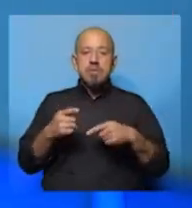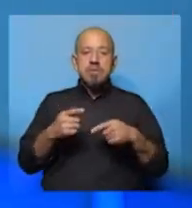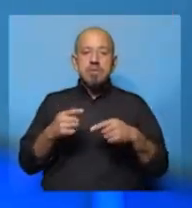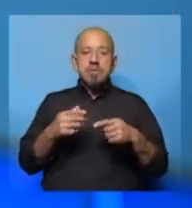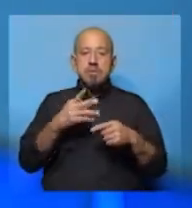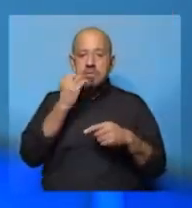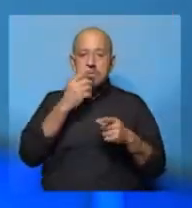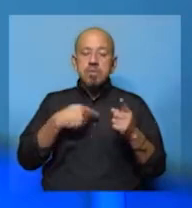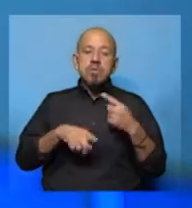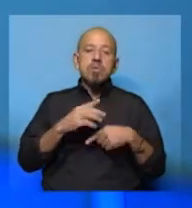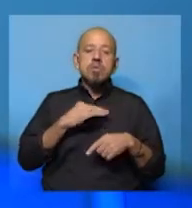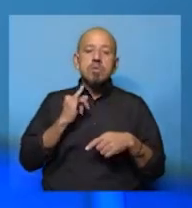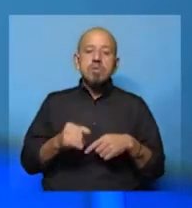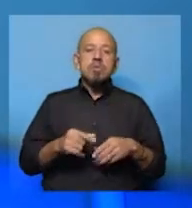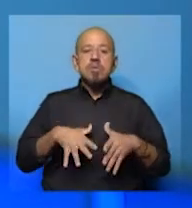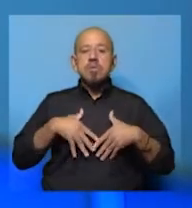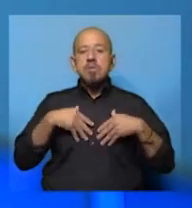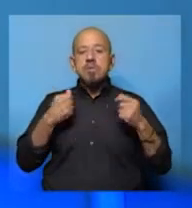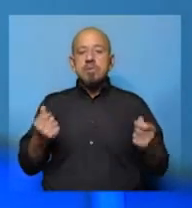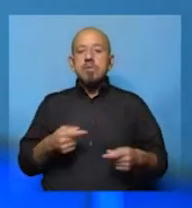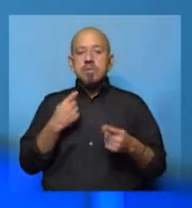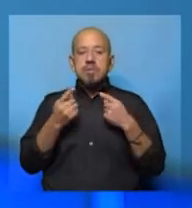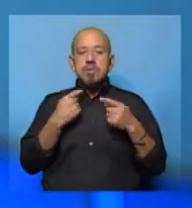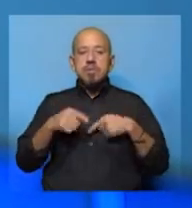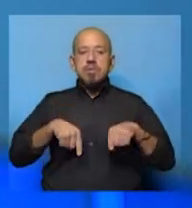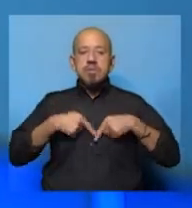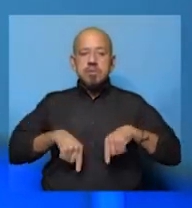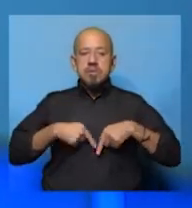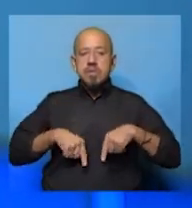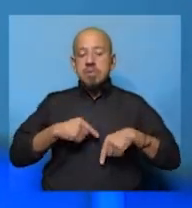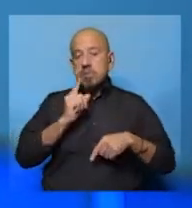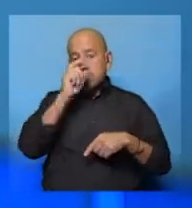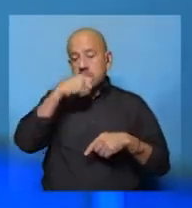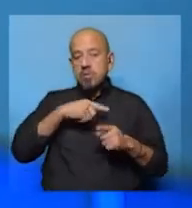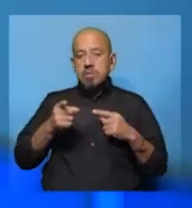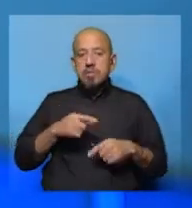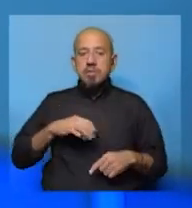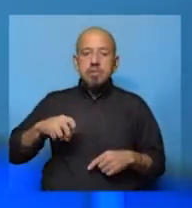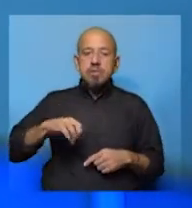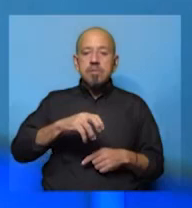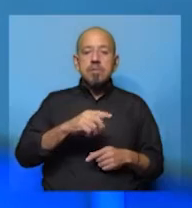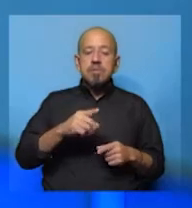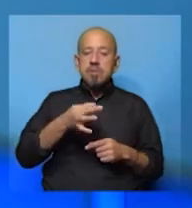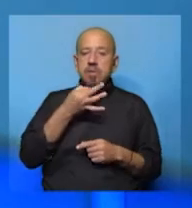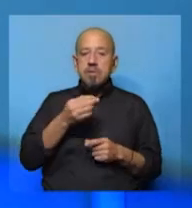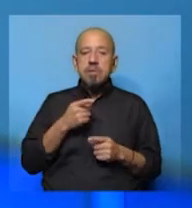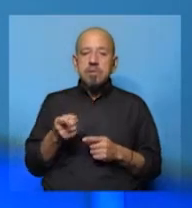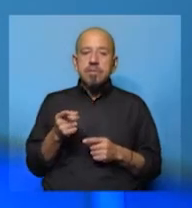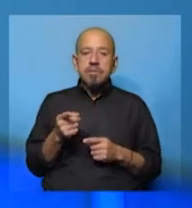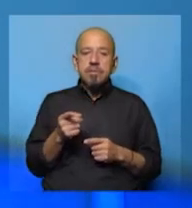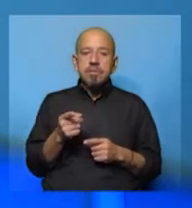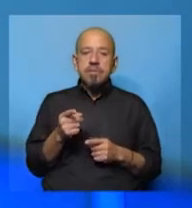van mejorando entonces s me emociona mucho hablar de la intendencia de Montevideo Mariano siempre decía que